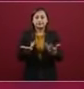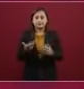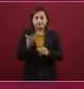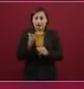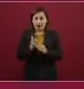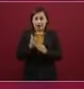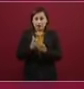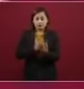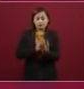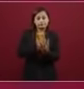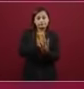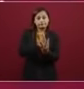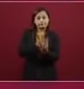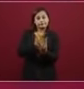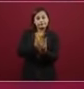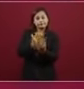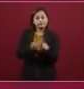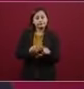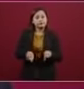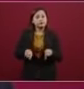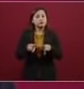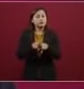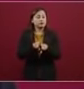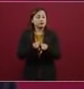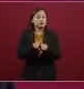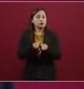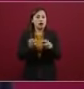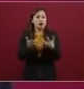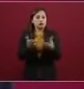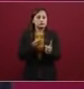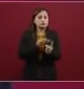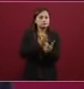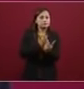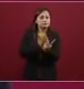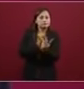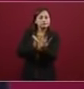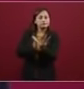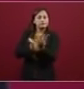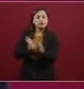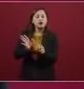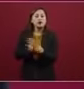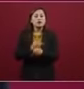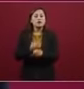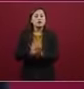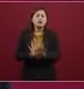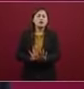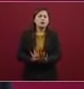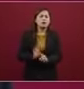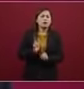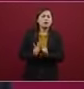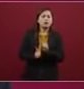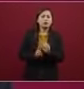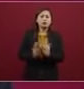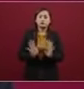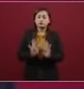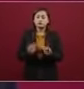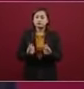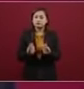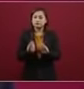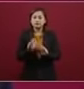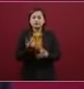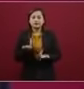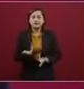todos los procesos con el ánimo de ahorrar tiempo, porque no tenemos tiempo, no le podemos pedir a la sociedad